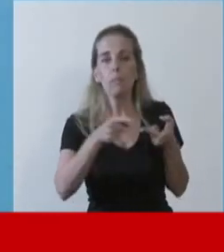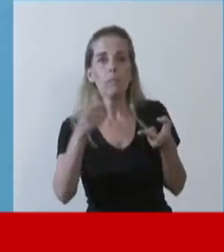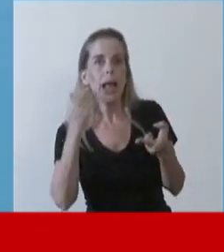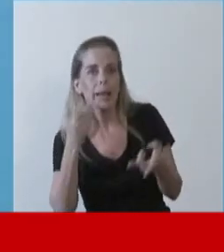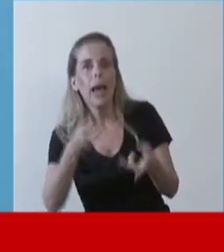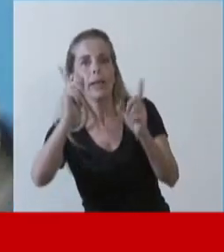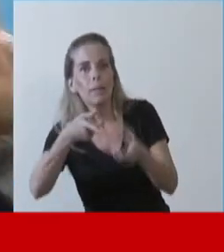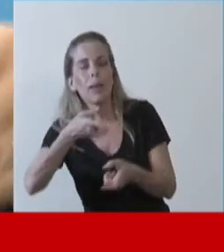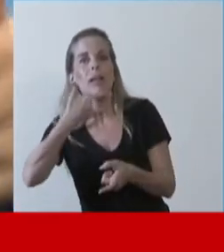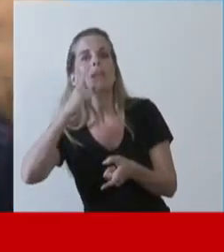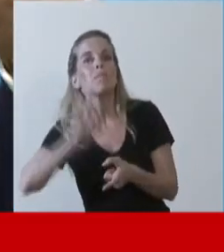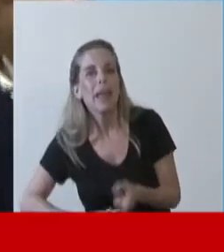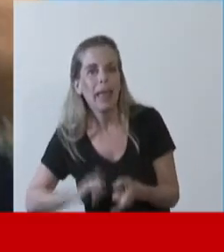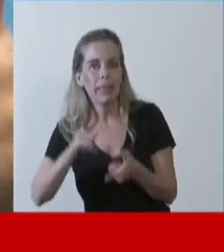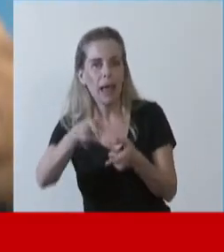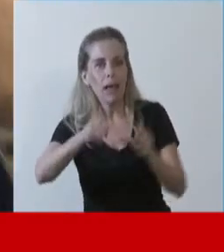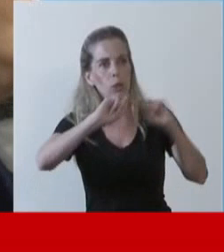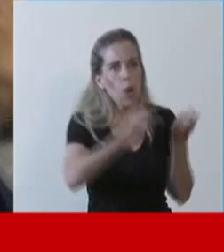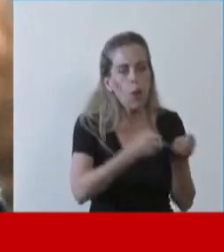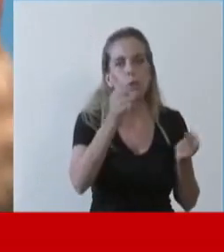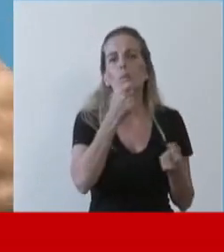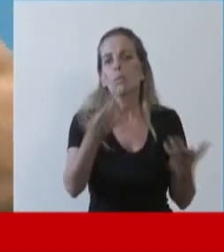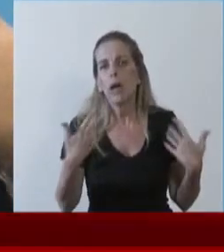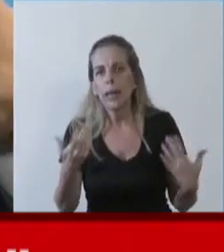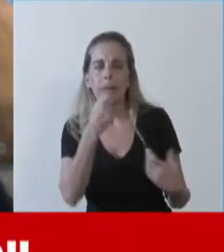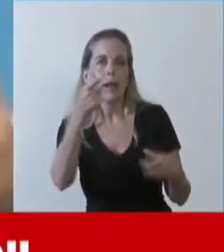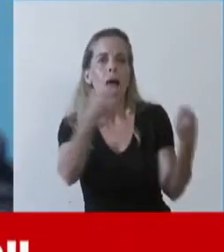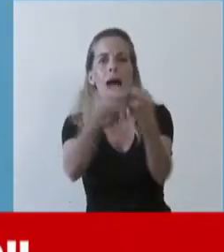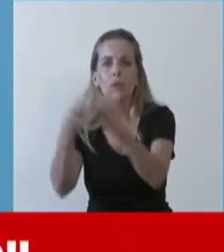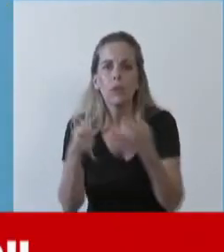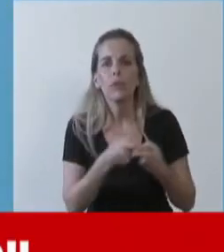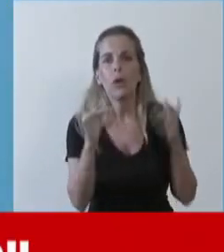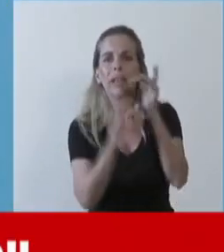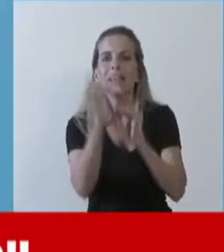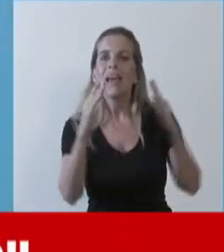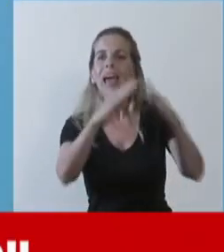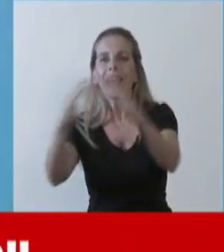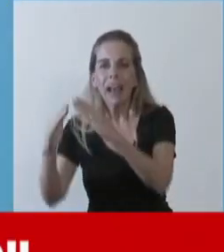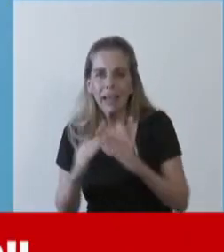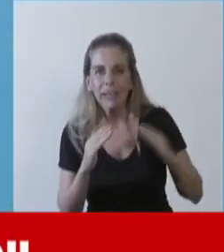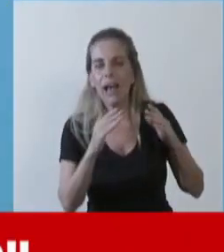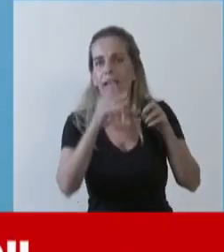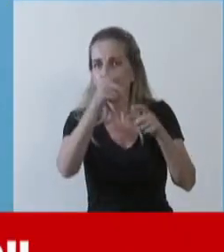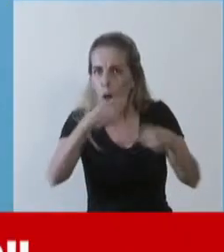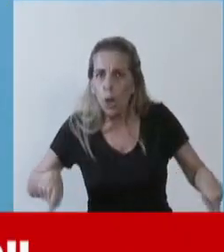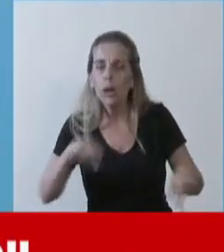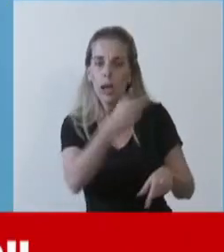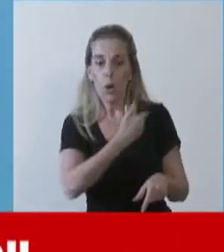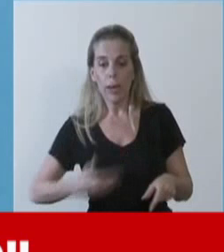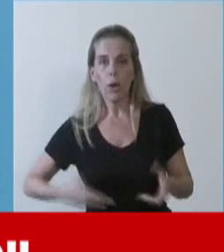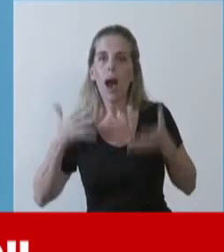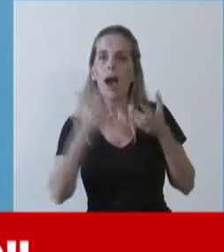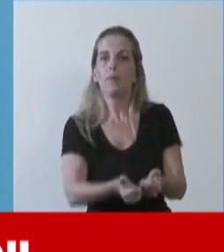comedores comunitarios y de merenderos comunitarios, son iglesias, organizaciones sociales, distintos tipos de instituciones, un refuerzo